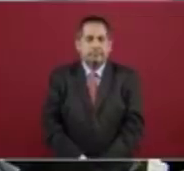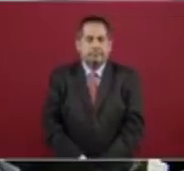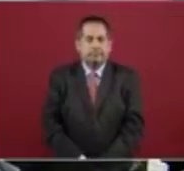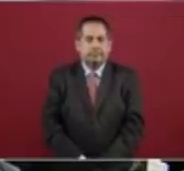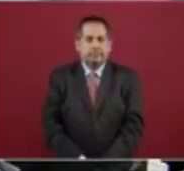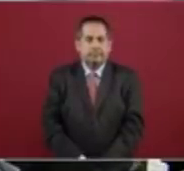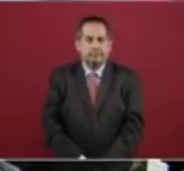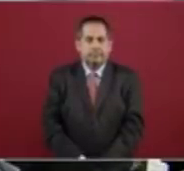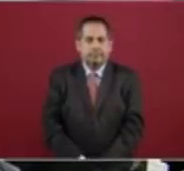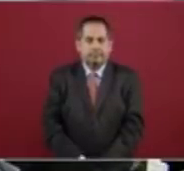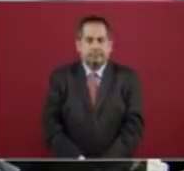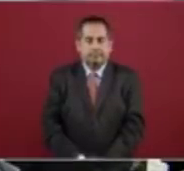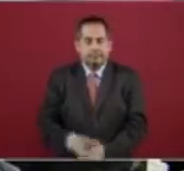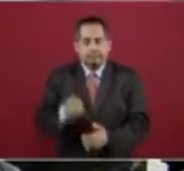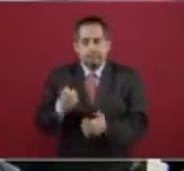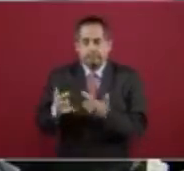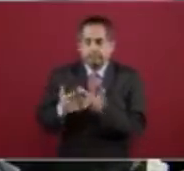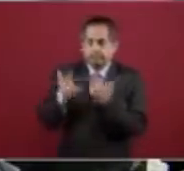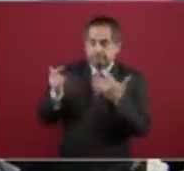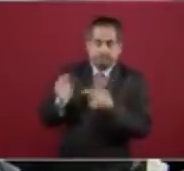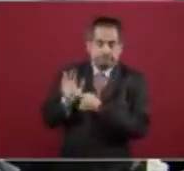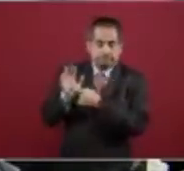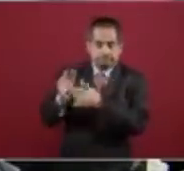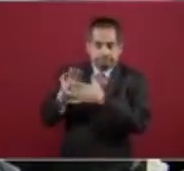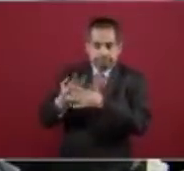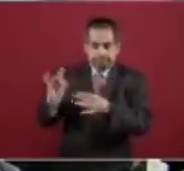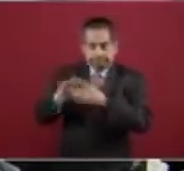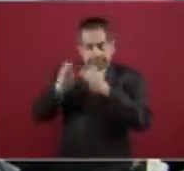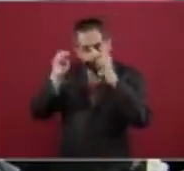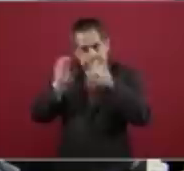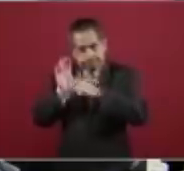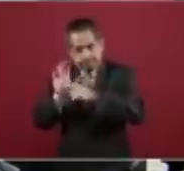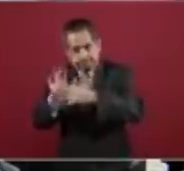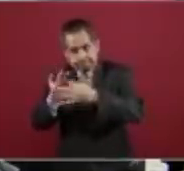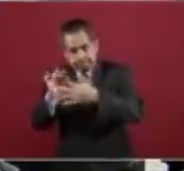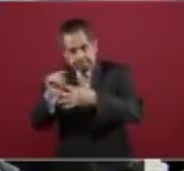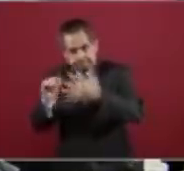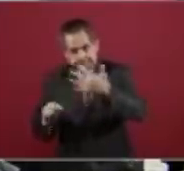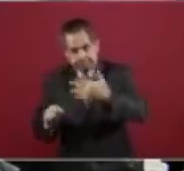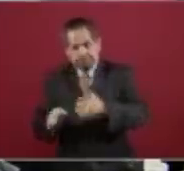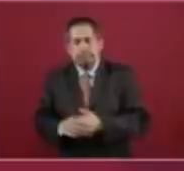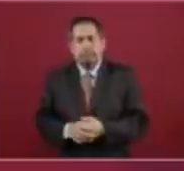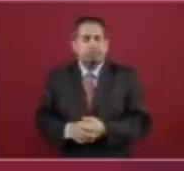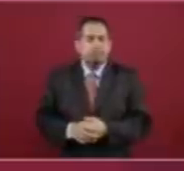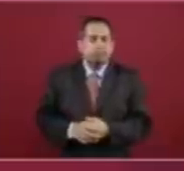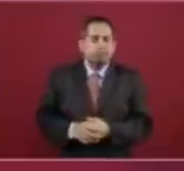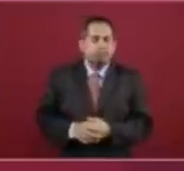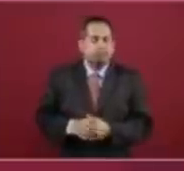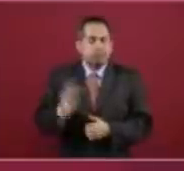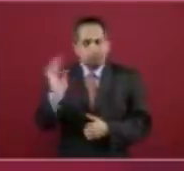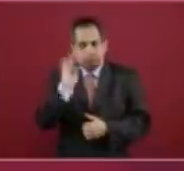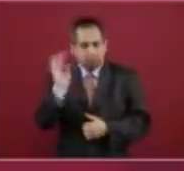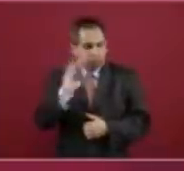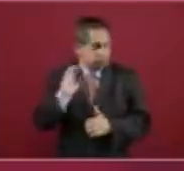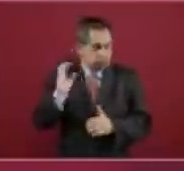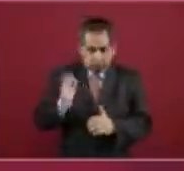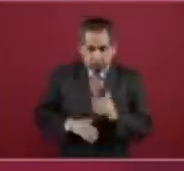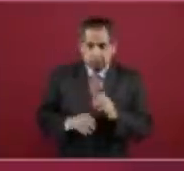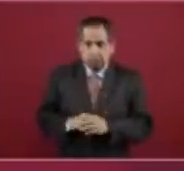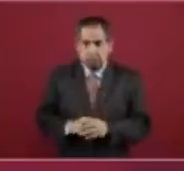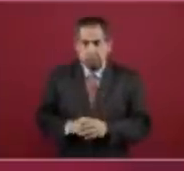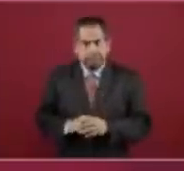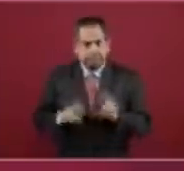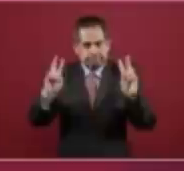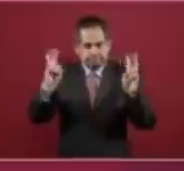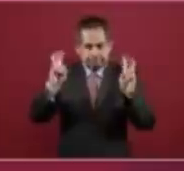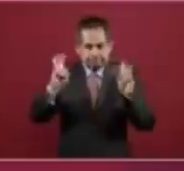Pues esa es la exposición general. Si les parece, terminamos con el